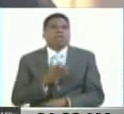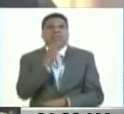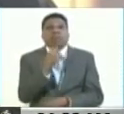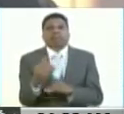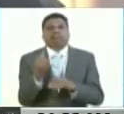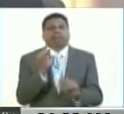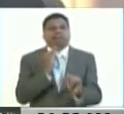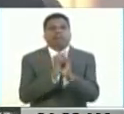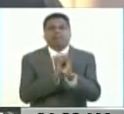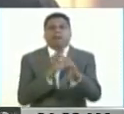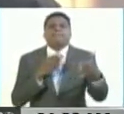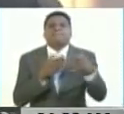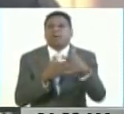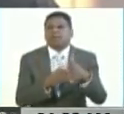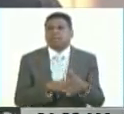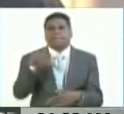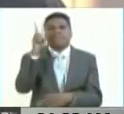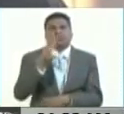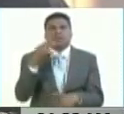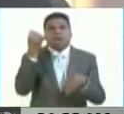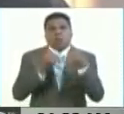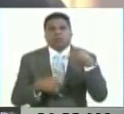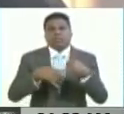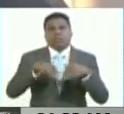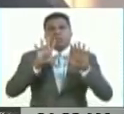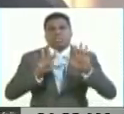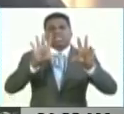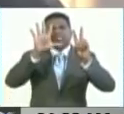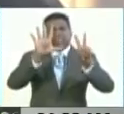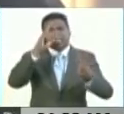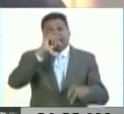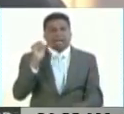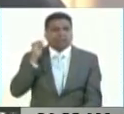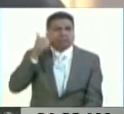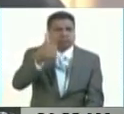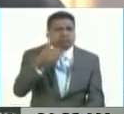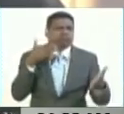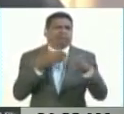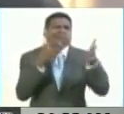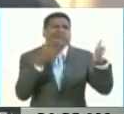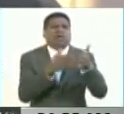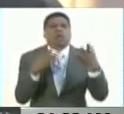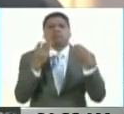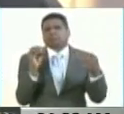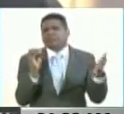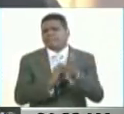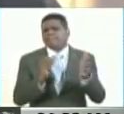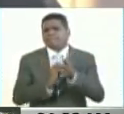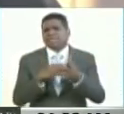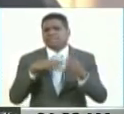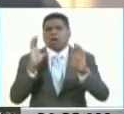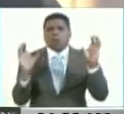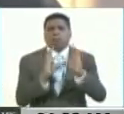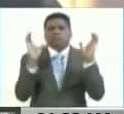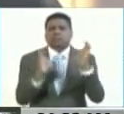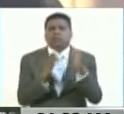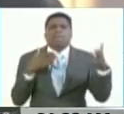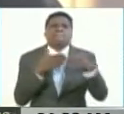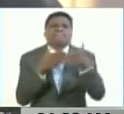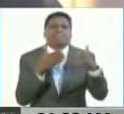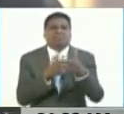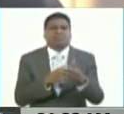informático. Venezuela durante los últimos 17 años ha recibido una cantidad de ataques informáticos que, bueno, por supuesto que muchas de ellos